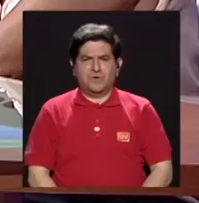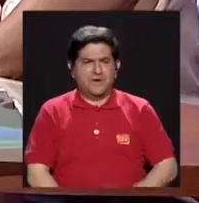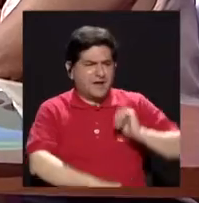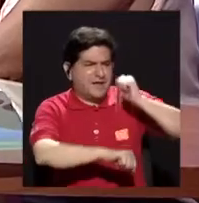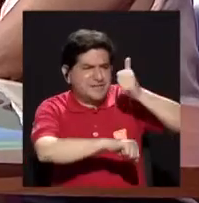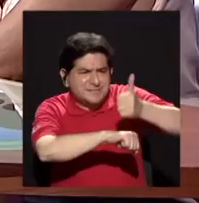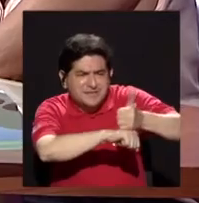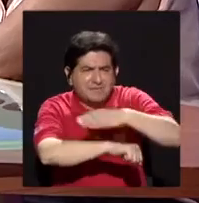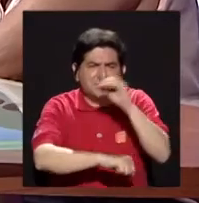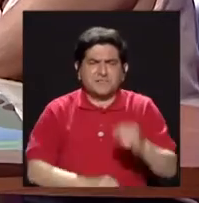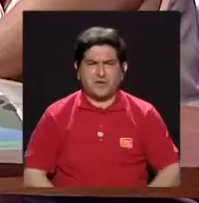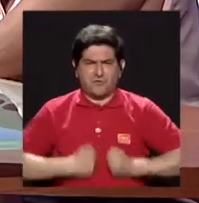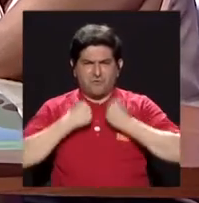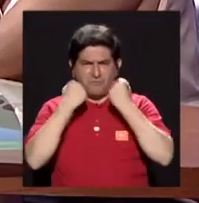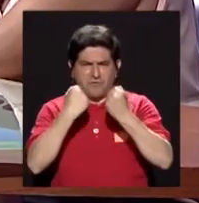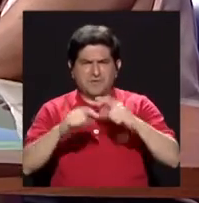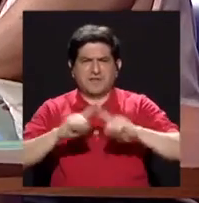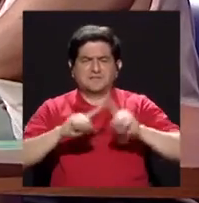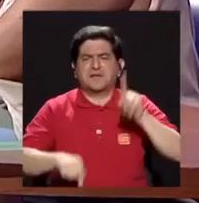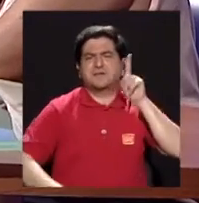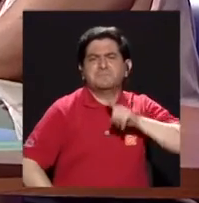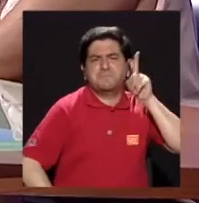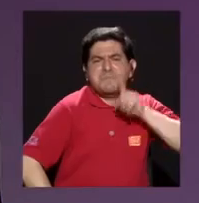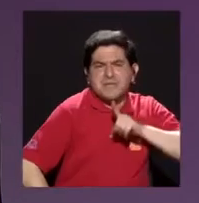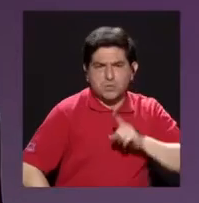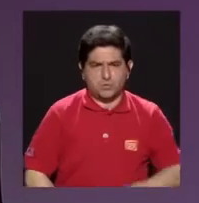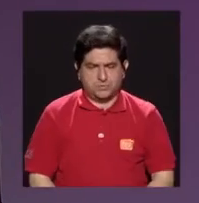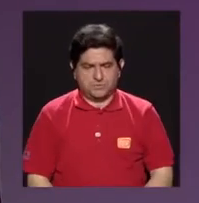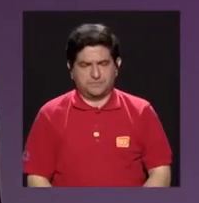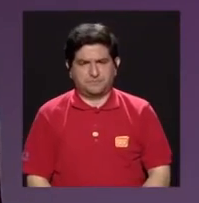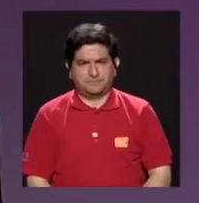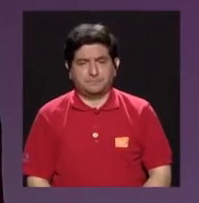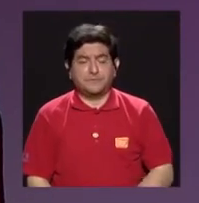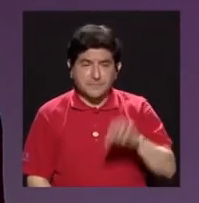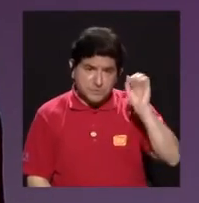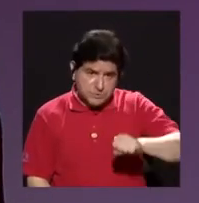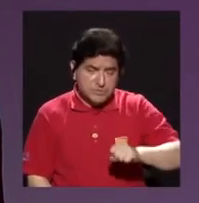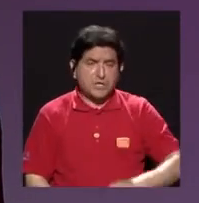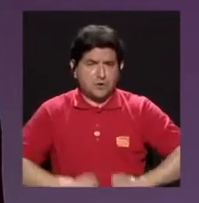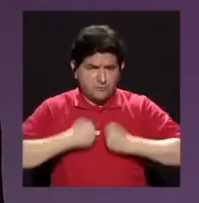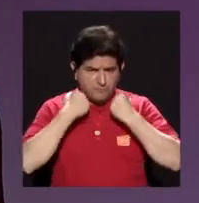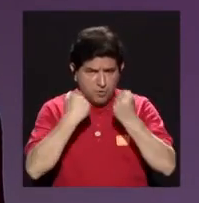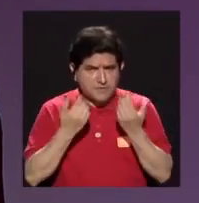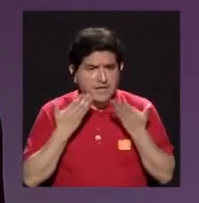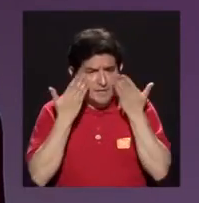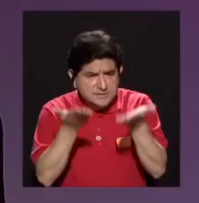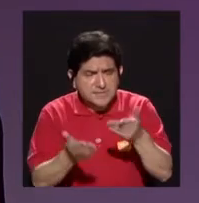o fortalecer mitos, ¿verdad? Entonces, claro, fortalecer